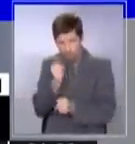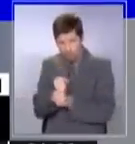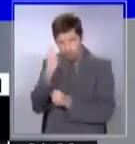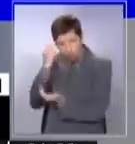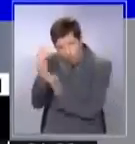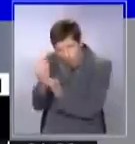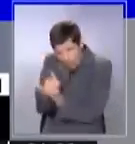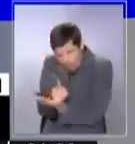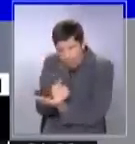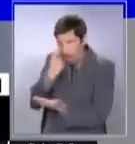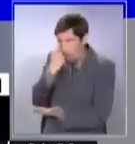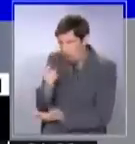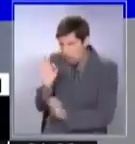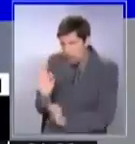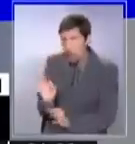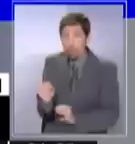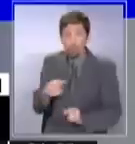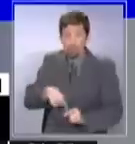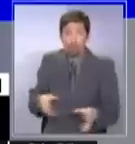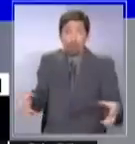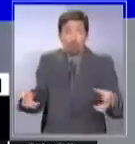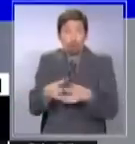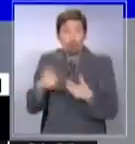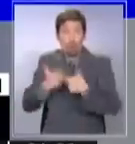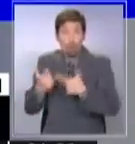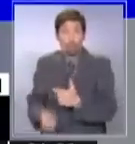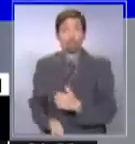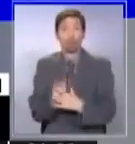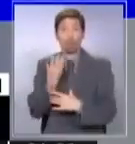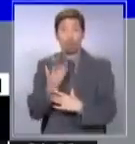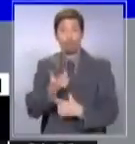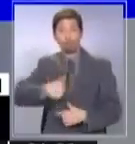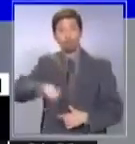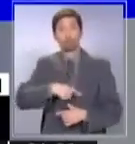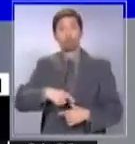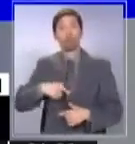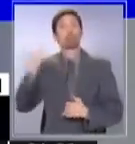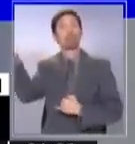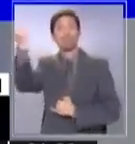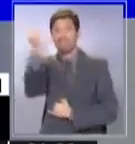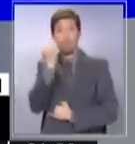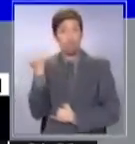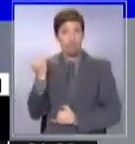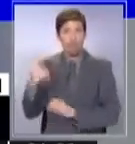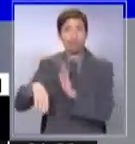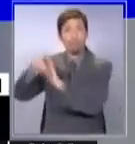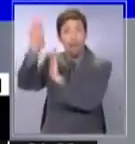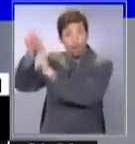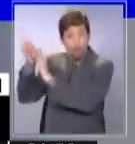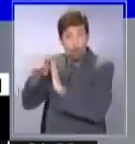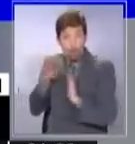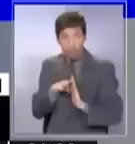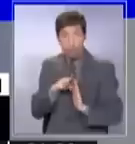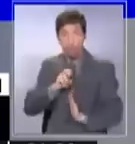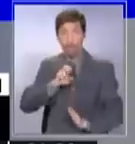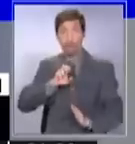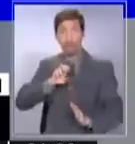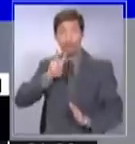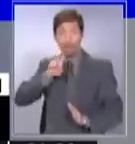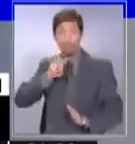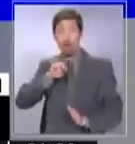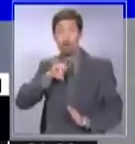Debido tiempo siendo un partido nuevo Nosotros somos de un mundo independiente la gran mayoría de quienes estamos en evolución política en evópoli